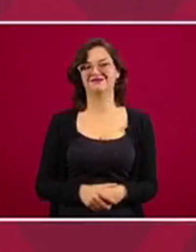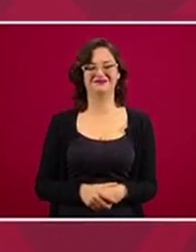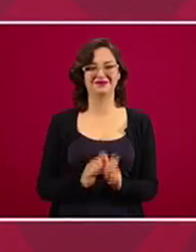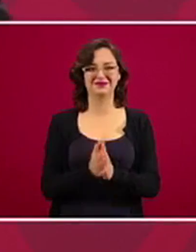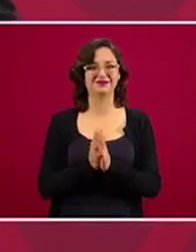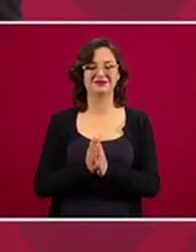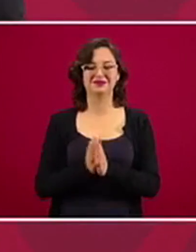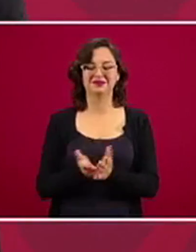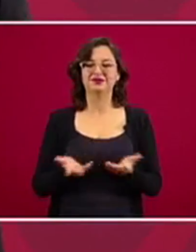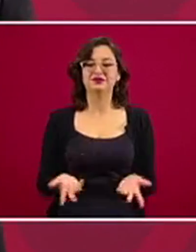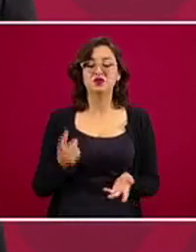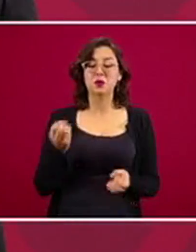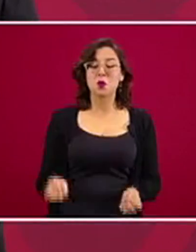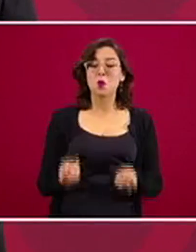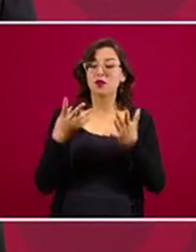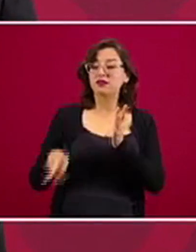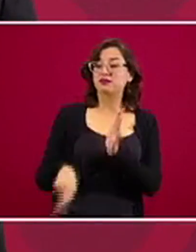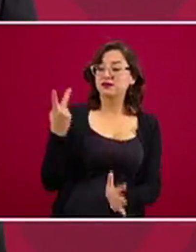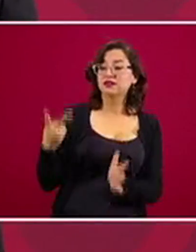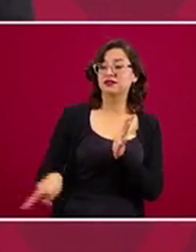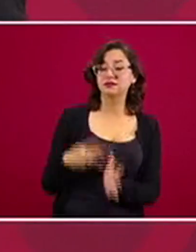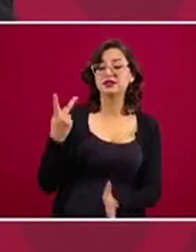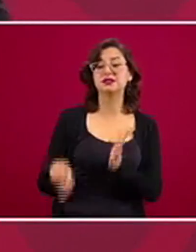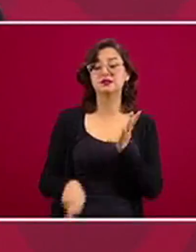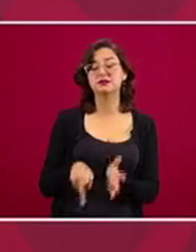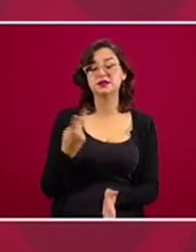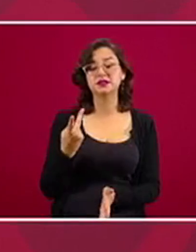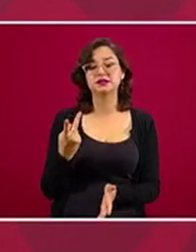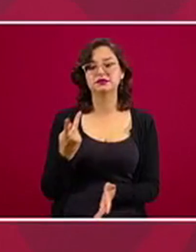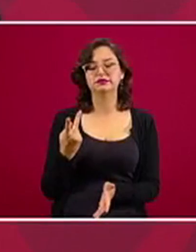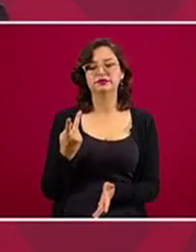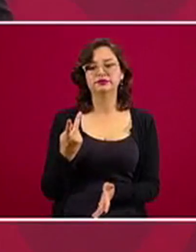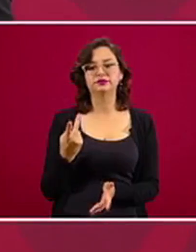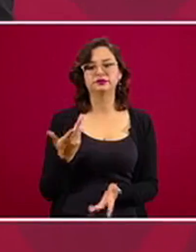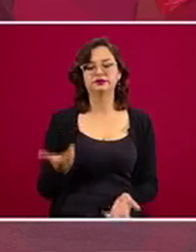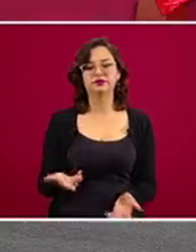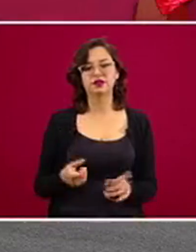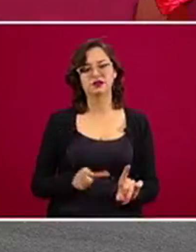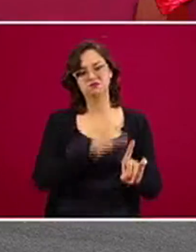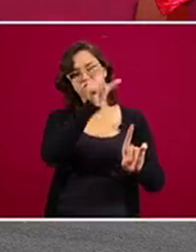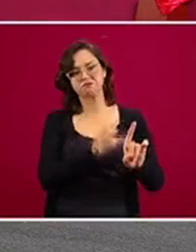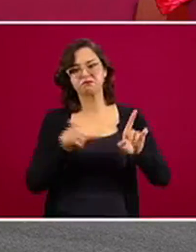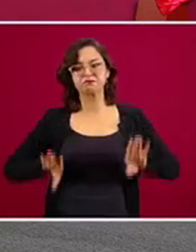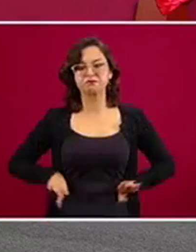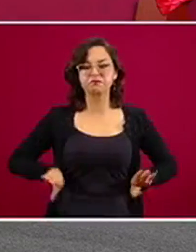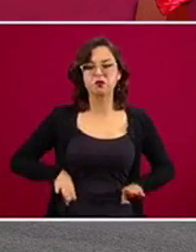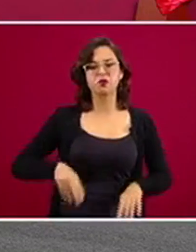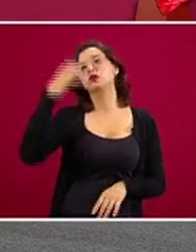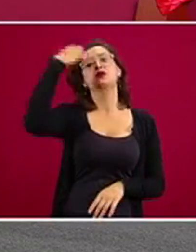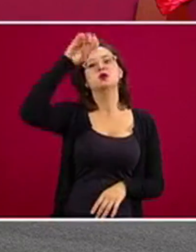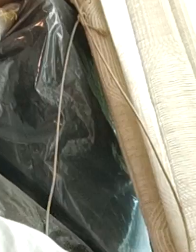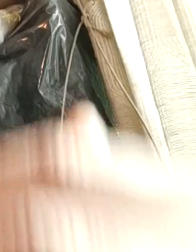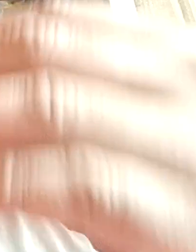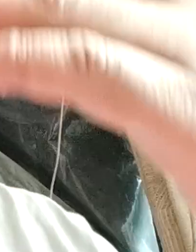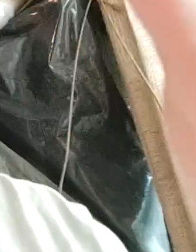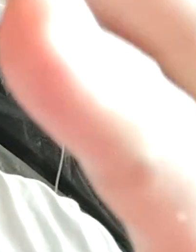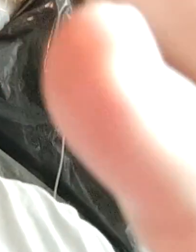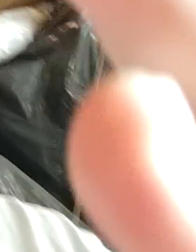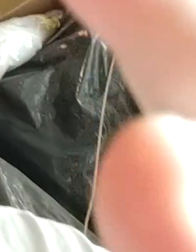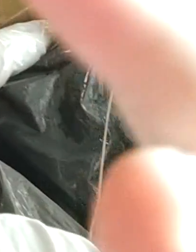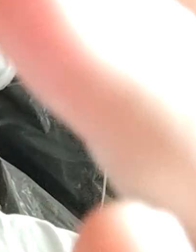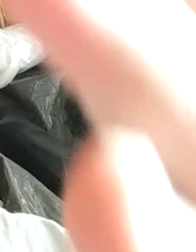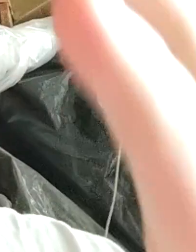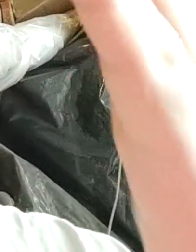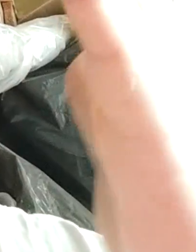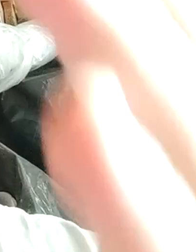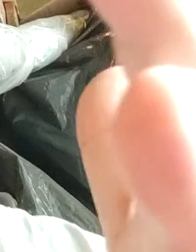¿Cuántas veces hemos hablado de la experiencia, del conocimiento, del profesionalismo?